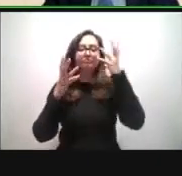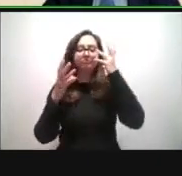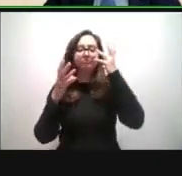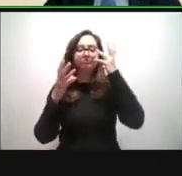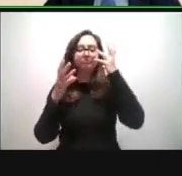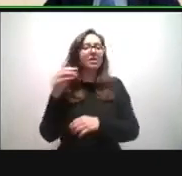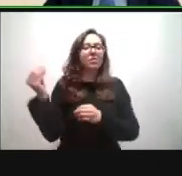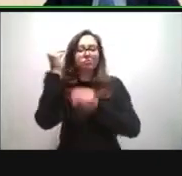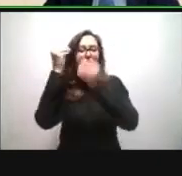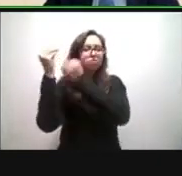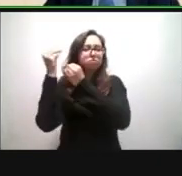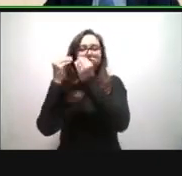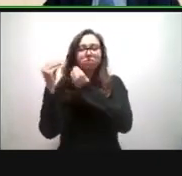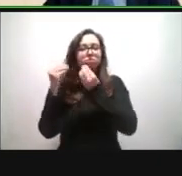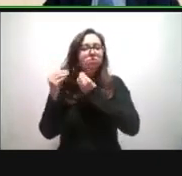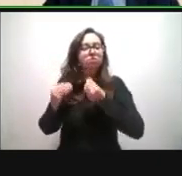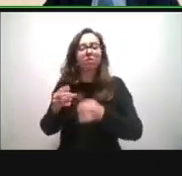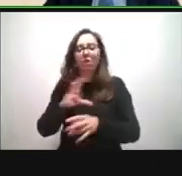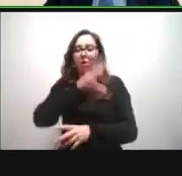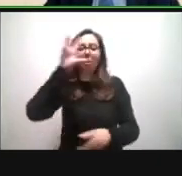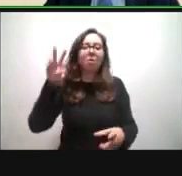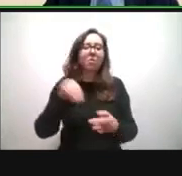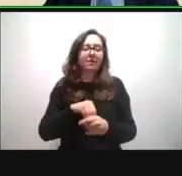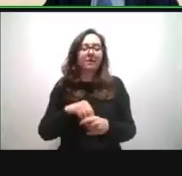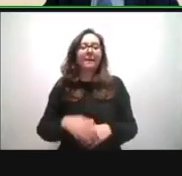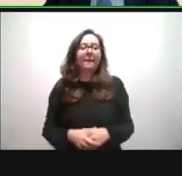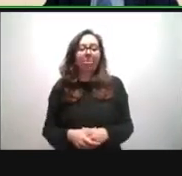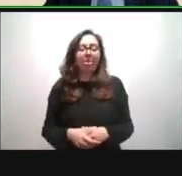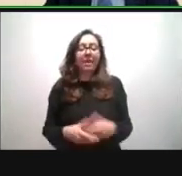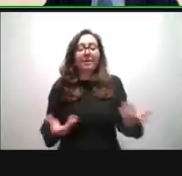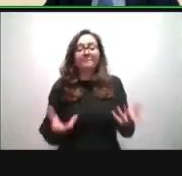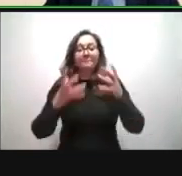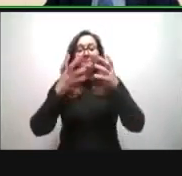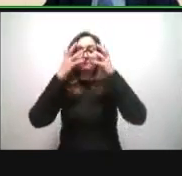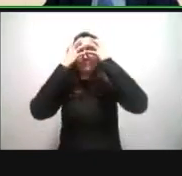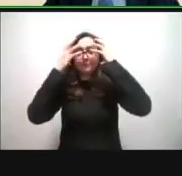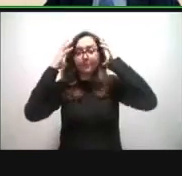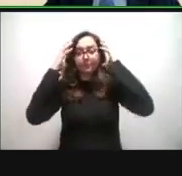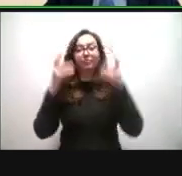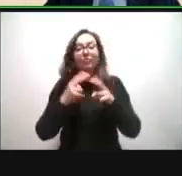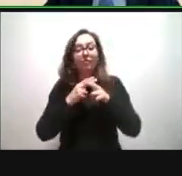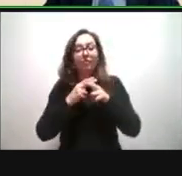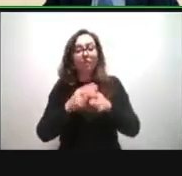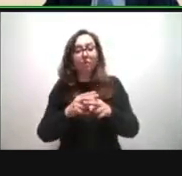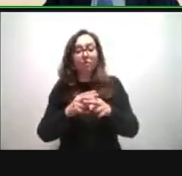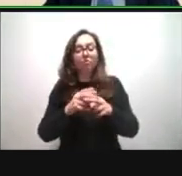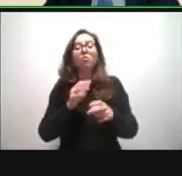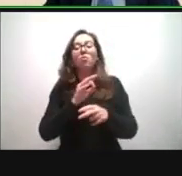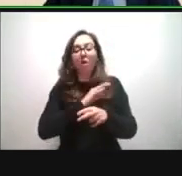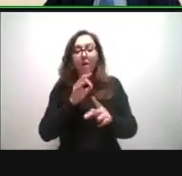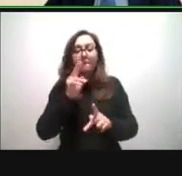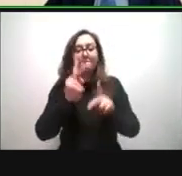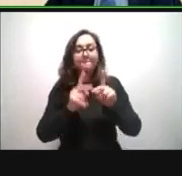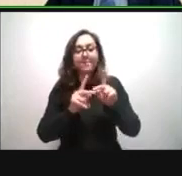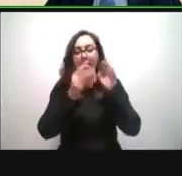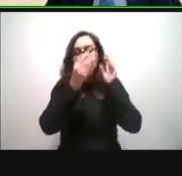etc. El uso del hueso craneal es un recurso excelente que nos permite darle